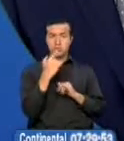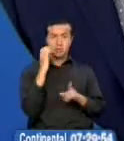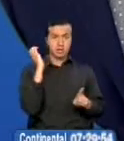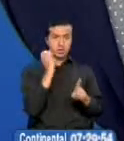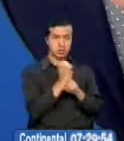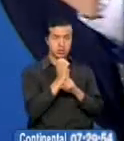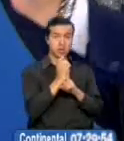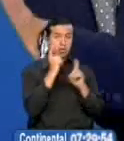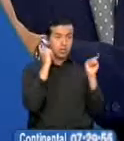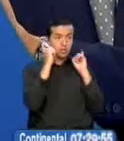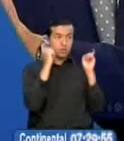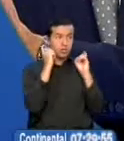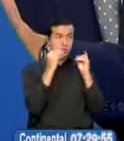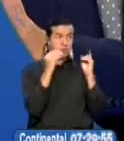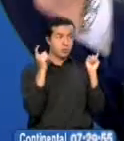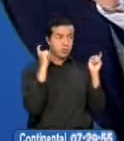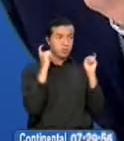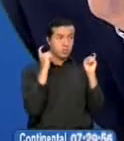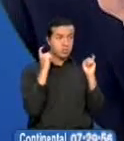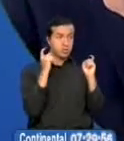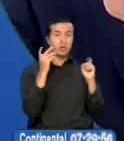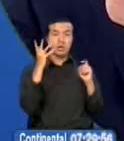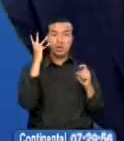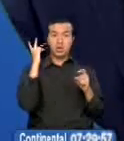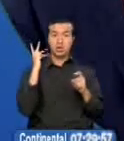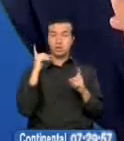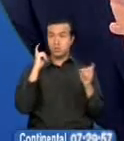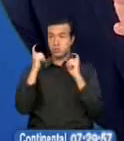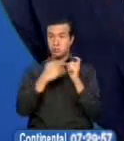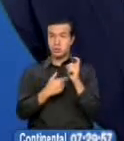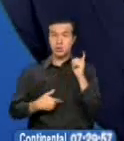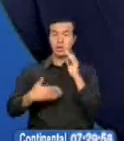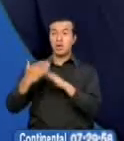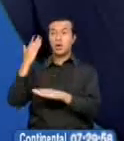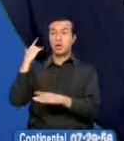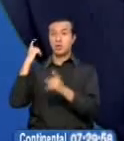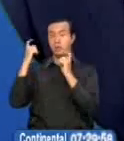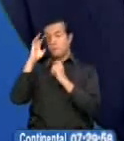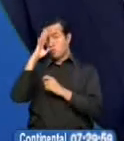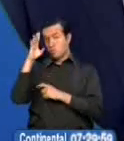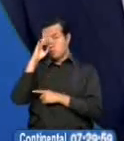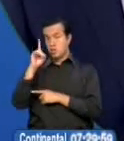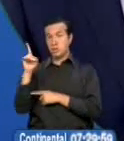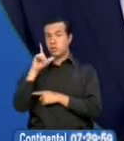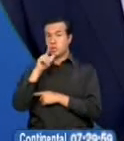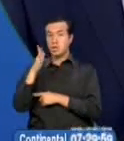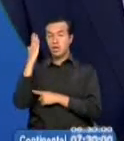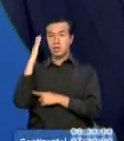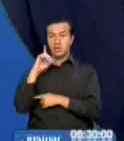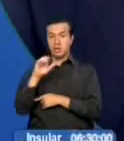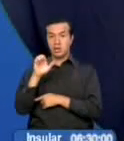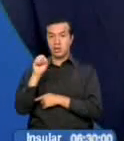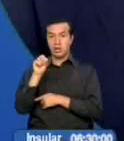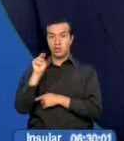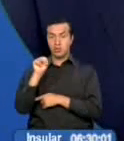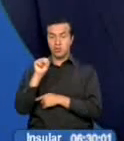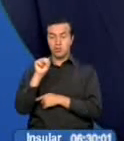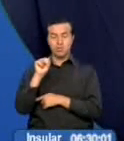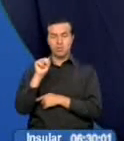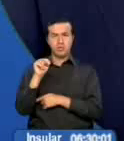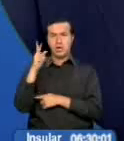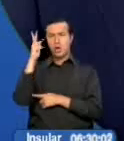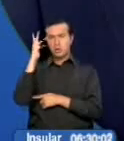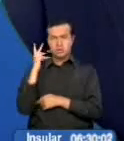el hiperpresidencialismo aplaudieron el hiperpresidencialismo de la derecha a cargo de León Febres Cordero. Es decir, el tema